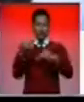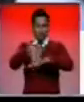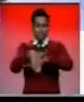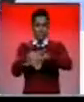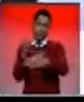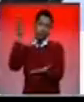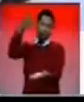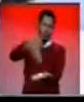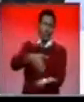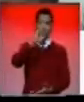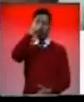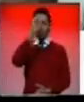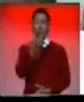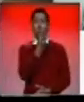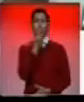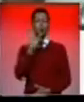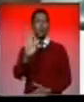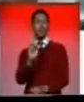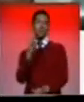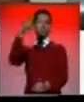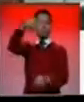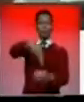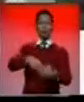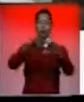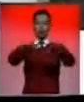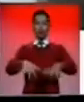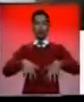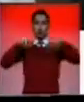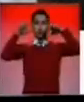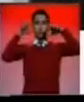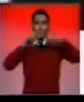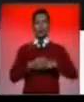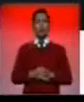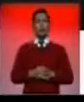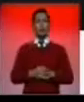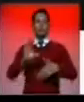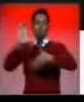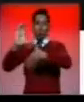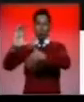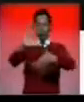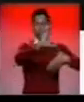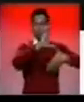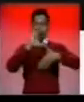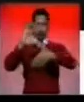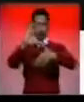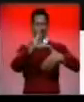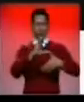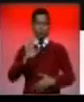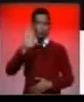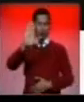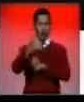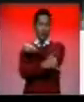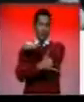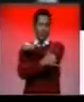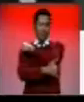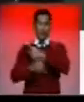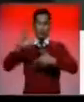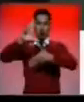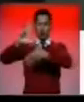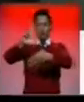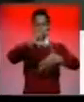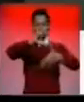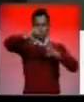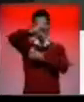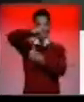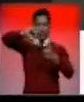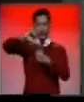donde participará en la quinta cumbre de la Comunidad de Estados Latinoamericanos y Caribeños, CELAC. Posteriormente, en las Naciones Europeas, mantendrá